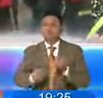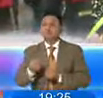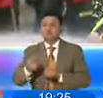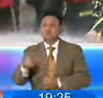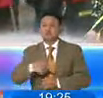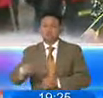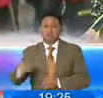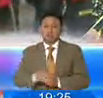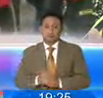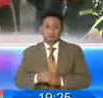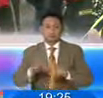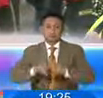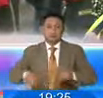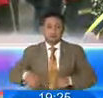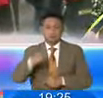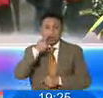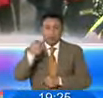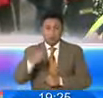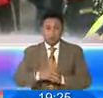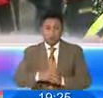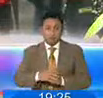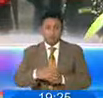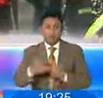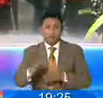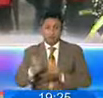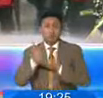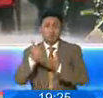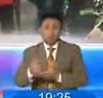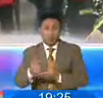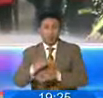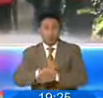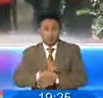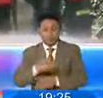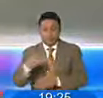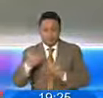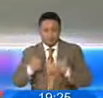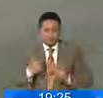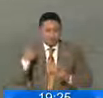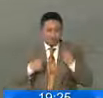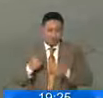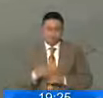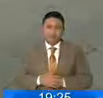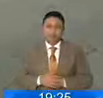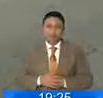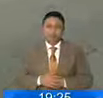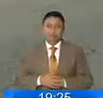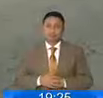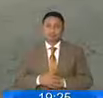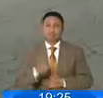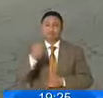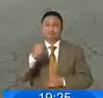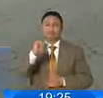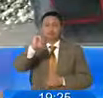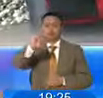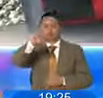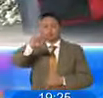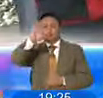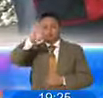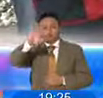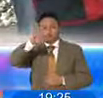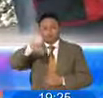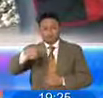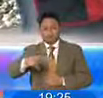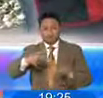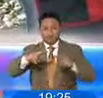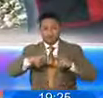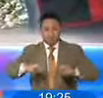Sin embargo, el conductor también ha recibido atención prehospitalaria para descartar cualquier lesión. El Servicio de Investigación de Accidentes de Tránsito